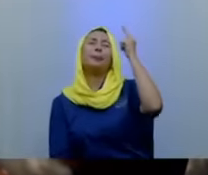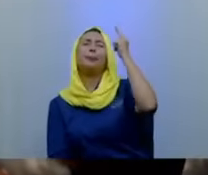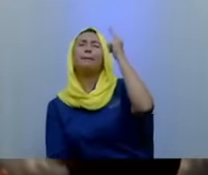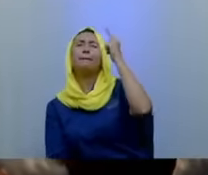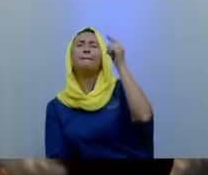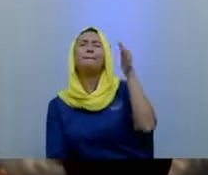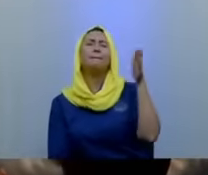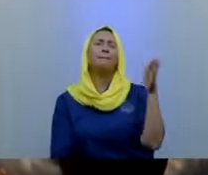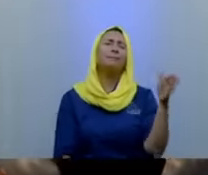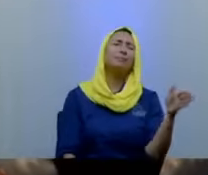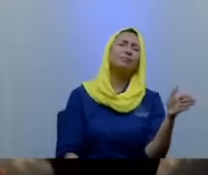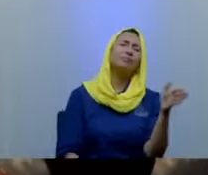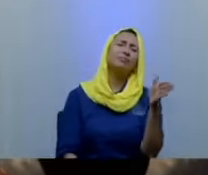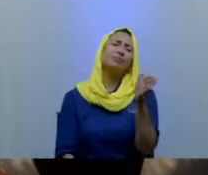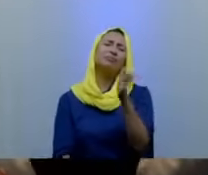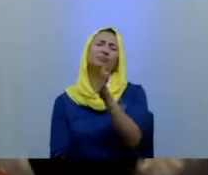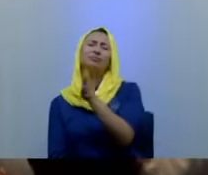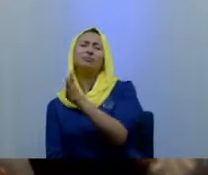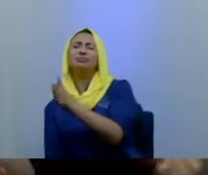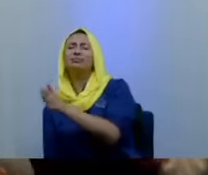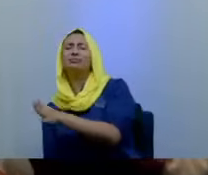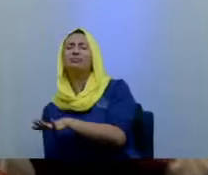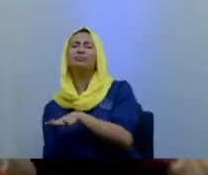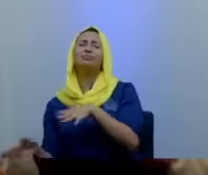Haz de mí una